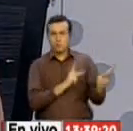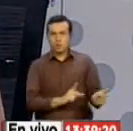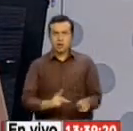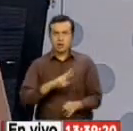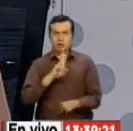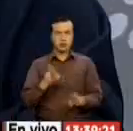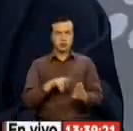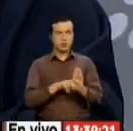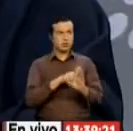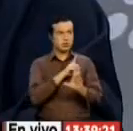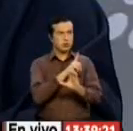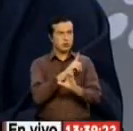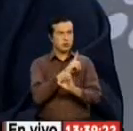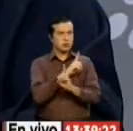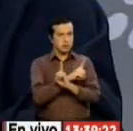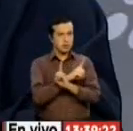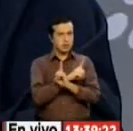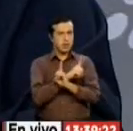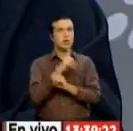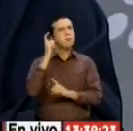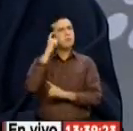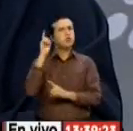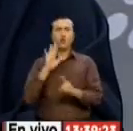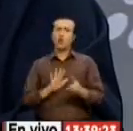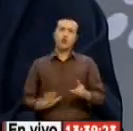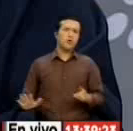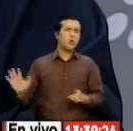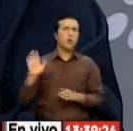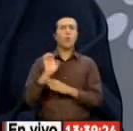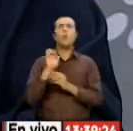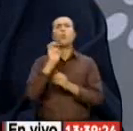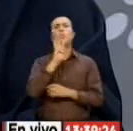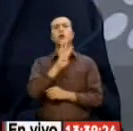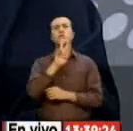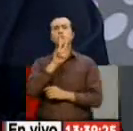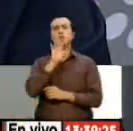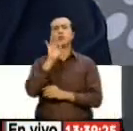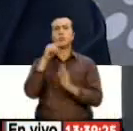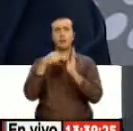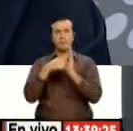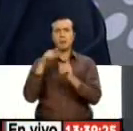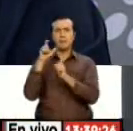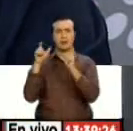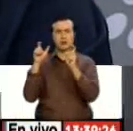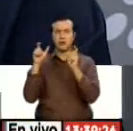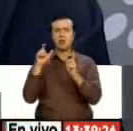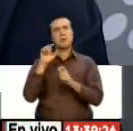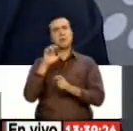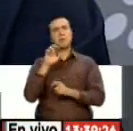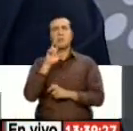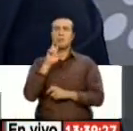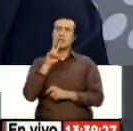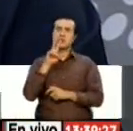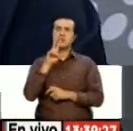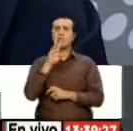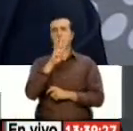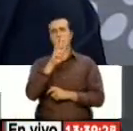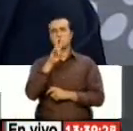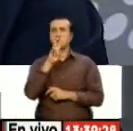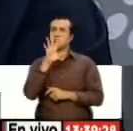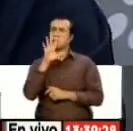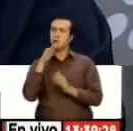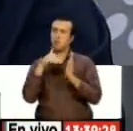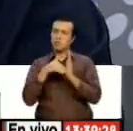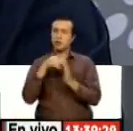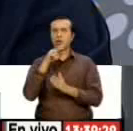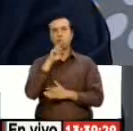de Discapacidad? Bueno, yo creo que la población en definitiva son 429 mil, aproximadamente 25 mil, 29 mil, tiene una variante, hay que ver con